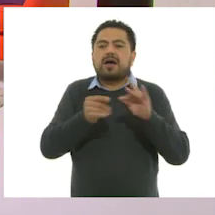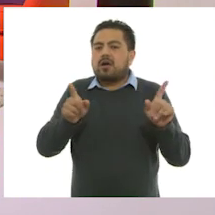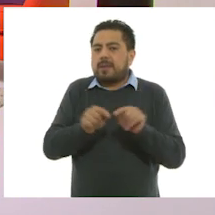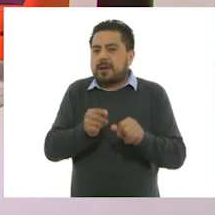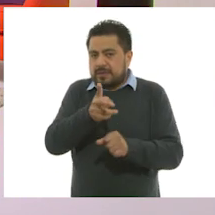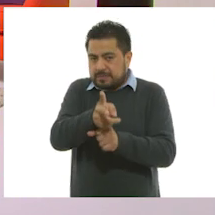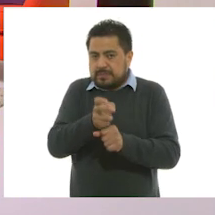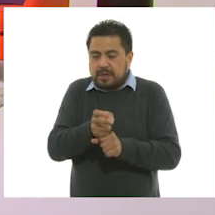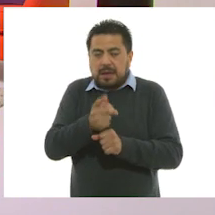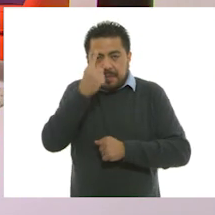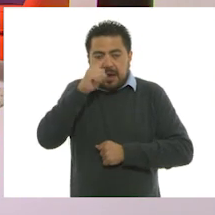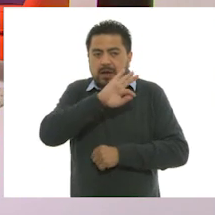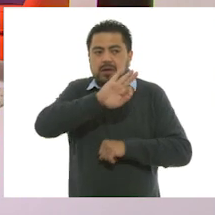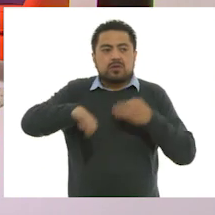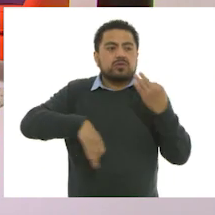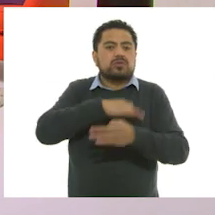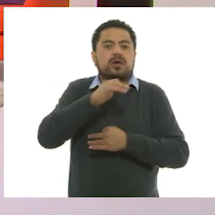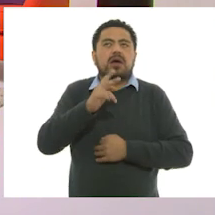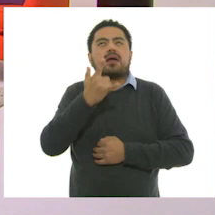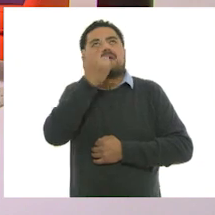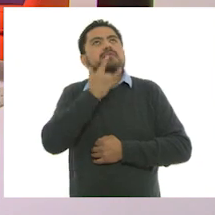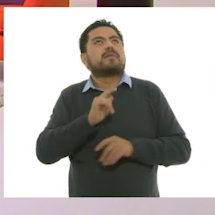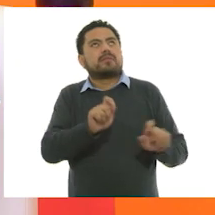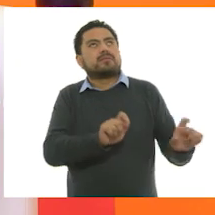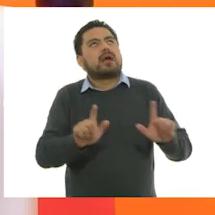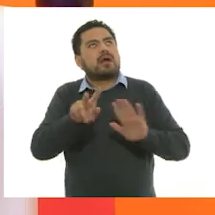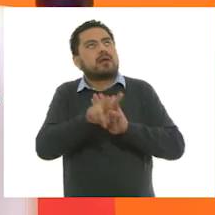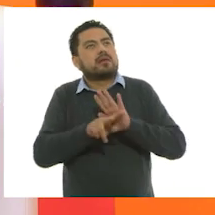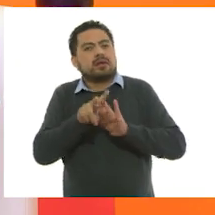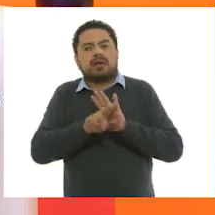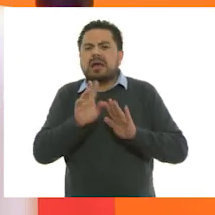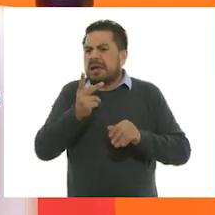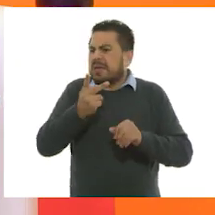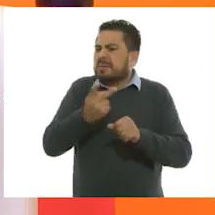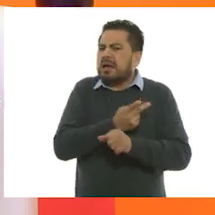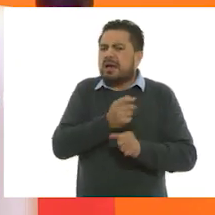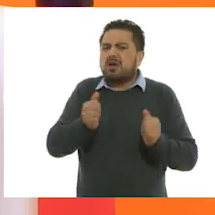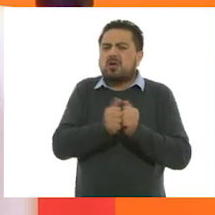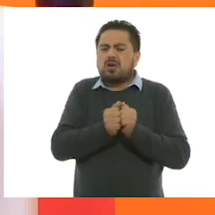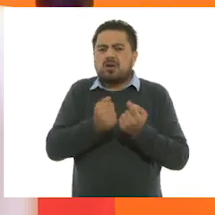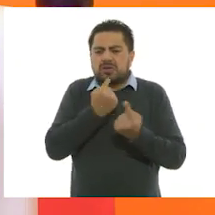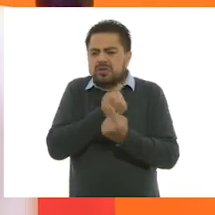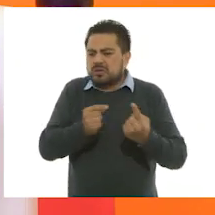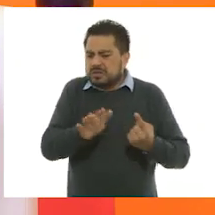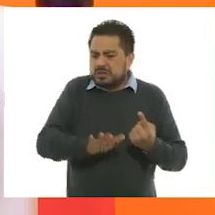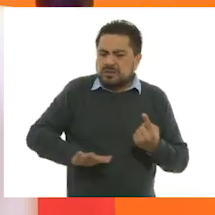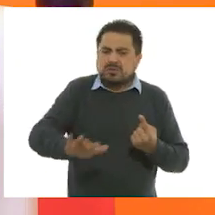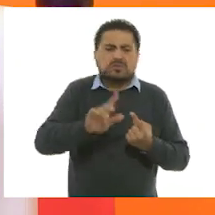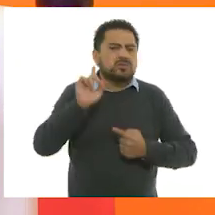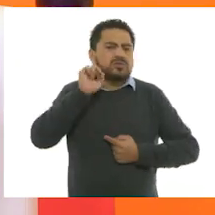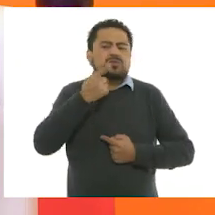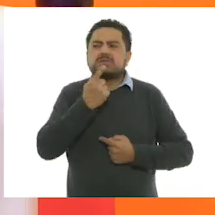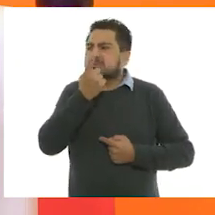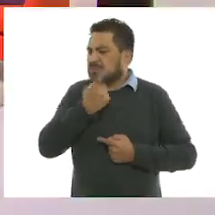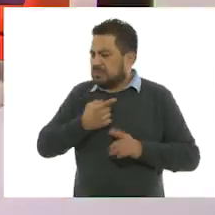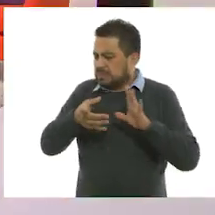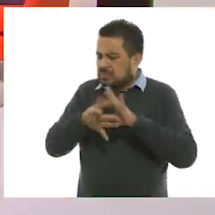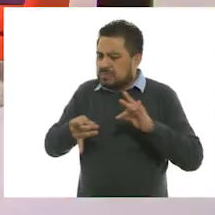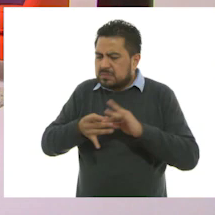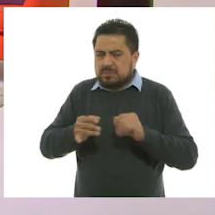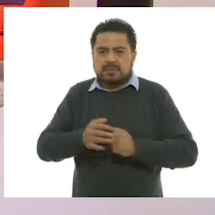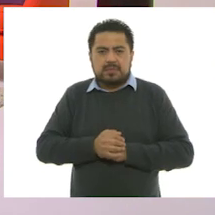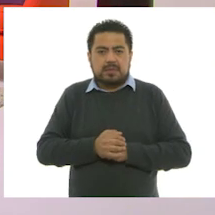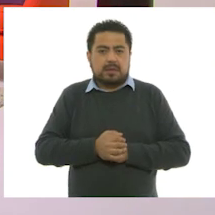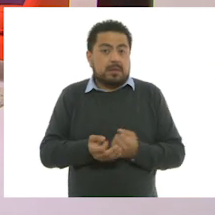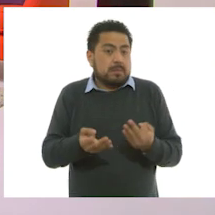invitación que hacemos para que todos veamos el video. Entonces, ¿qué pasa con las y los niños sordos? Platícame.